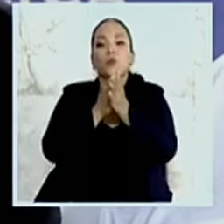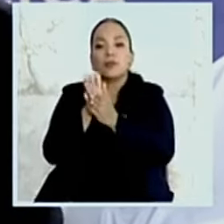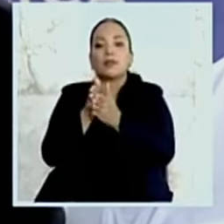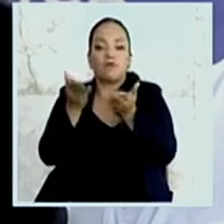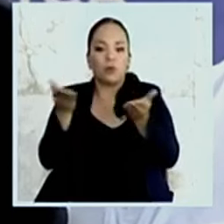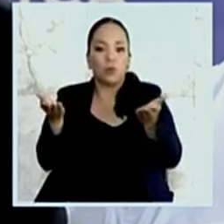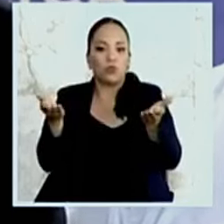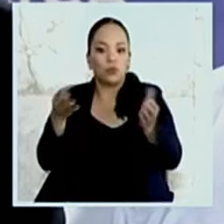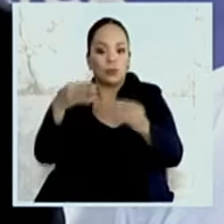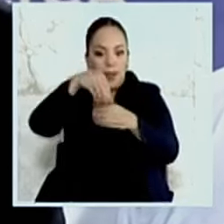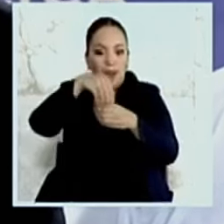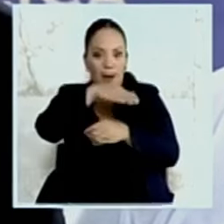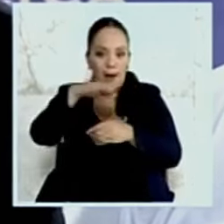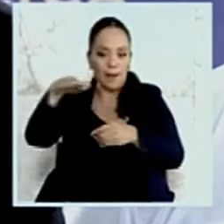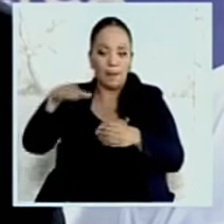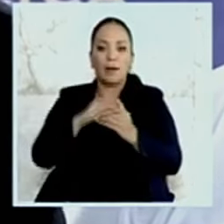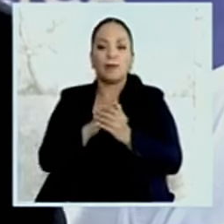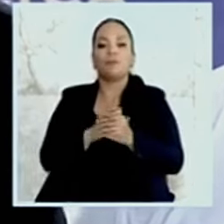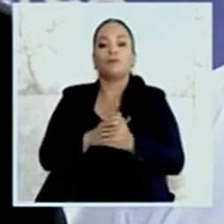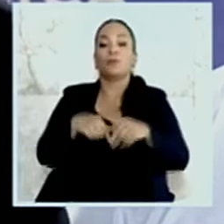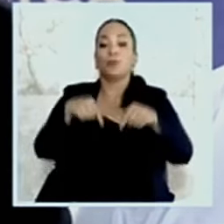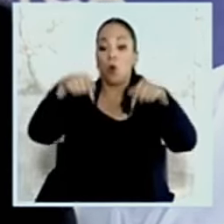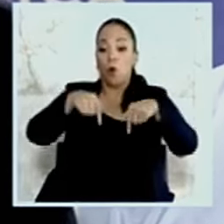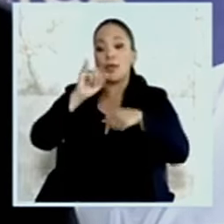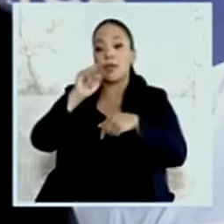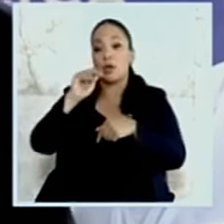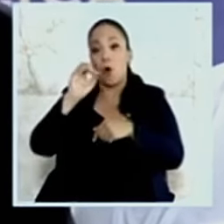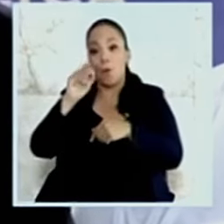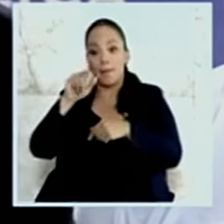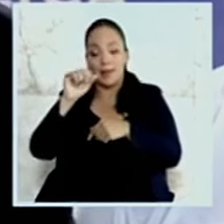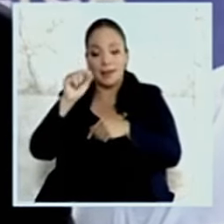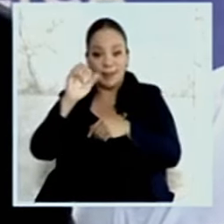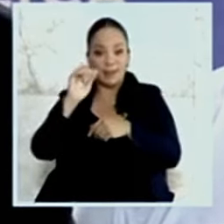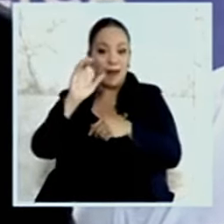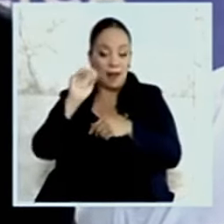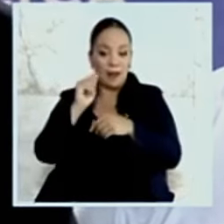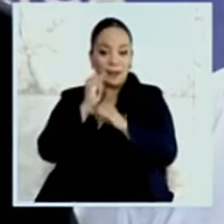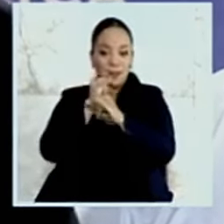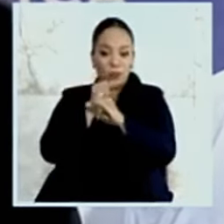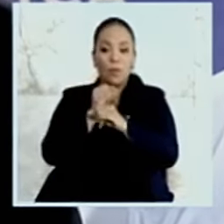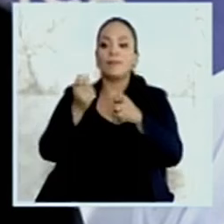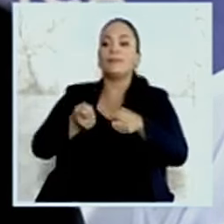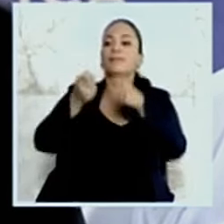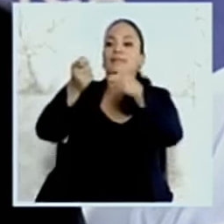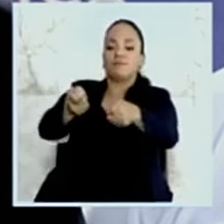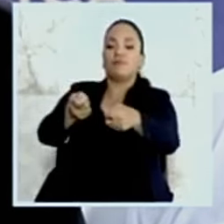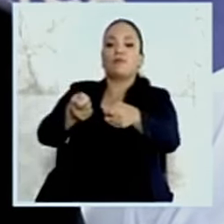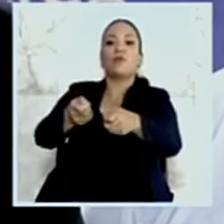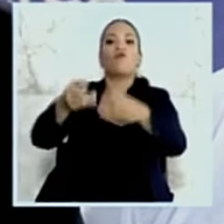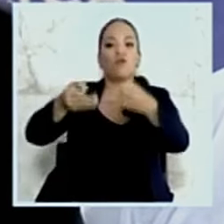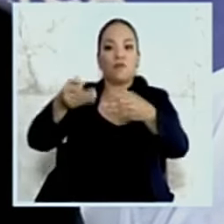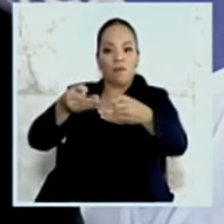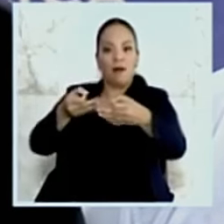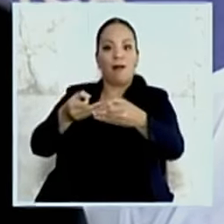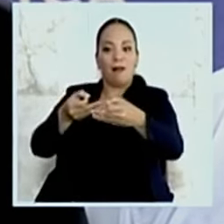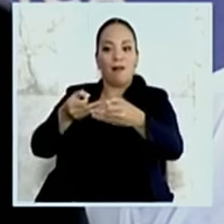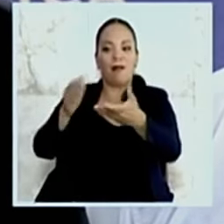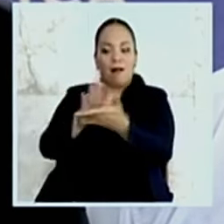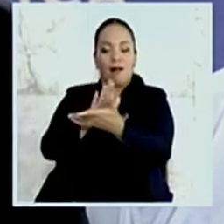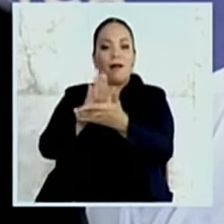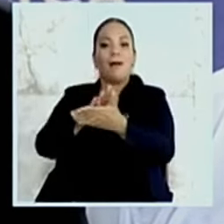recurso. Entonces, hoy Incopesca le hará entrega formal de los primeros